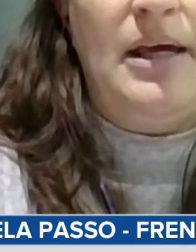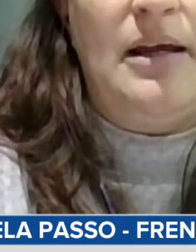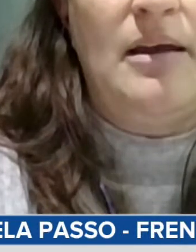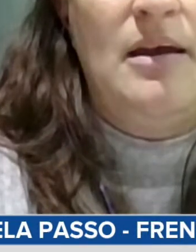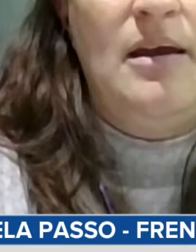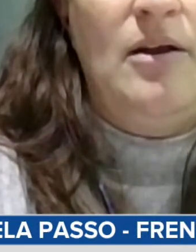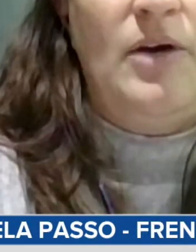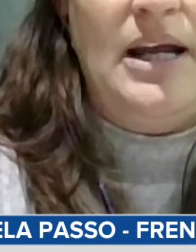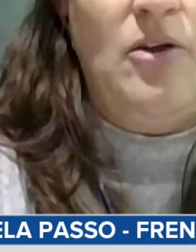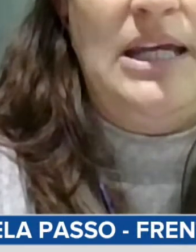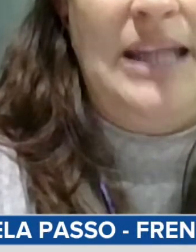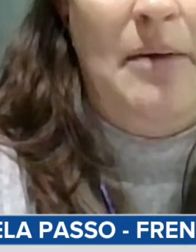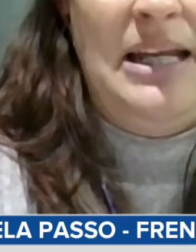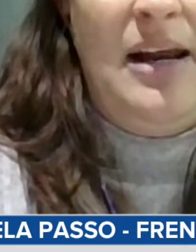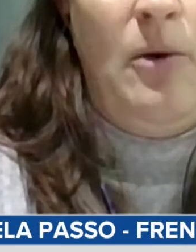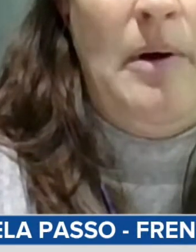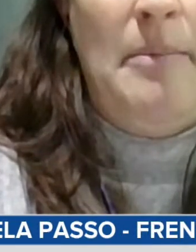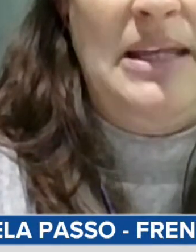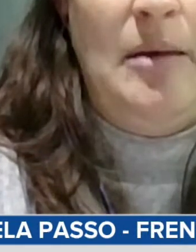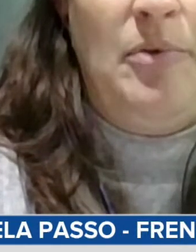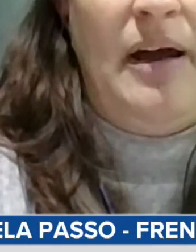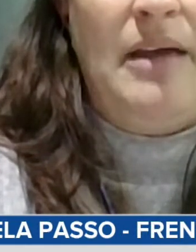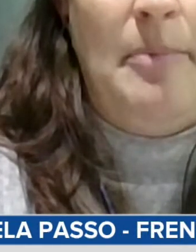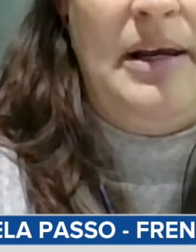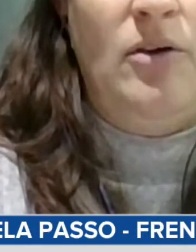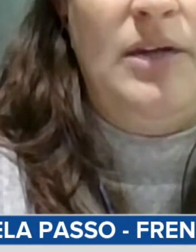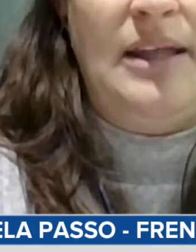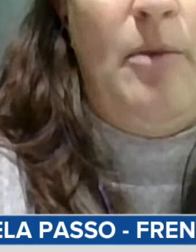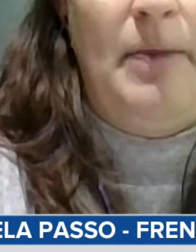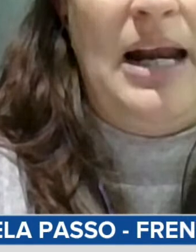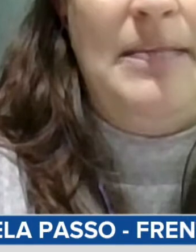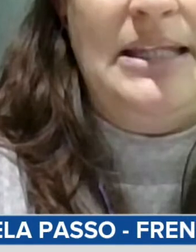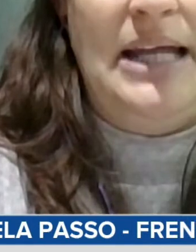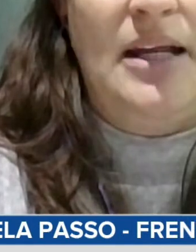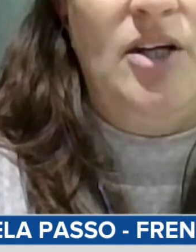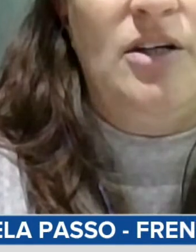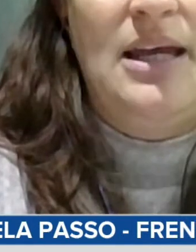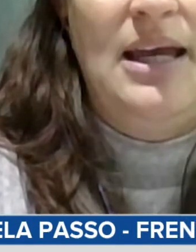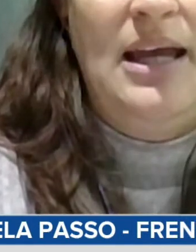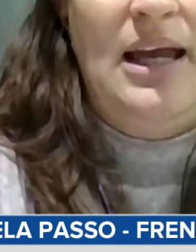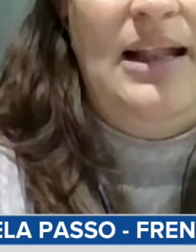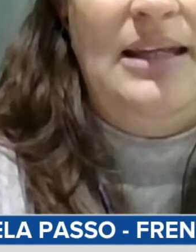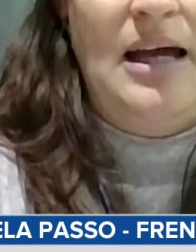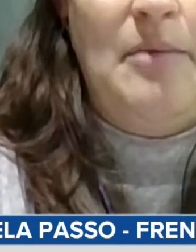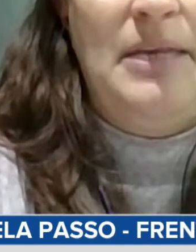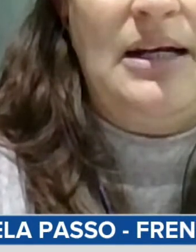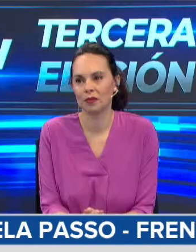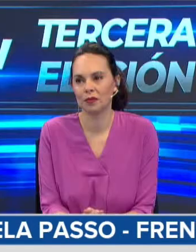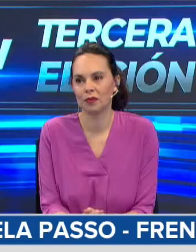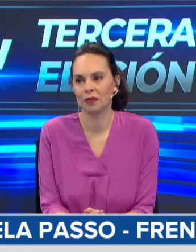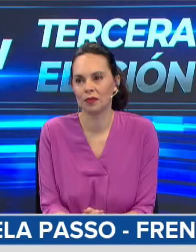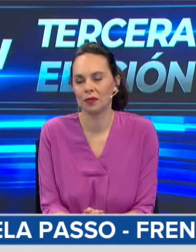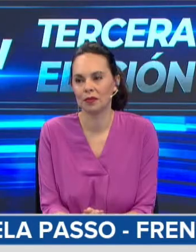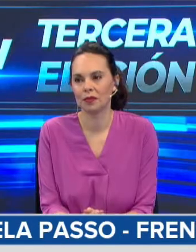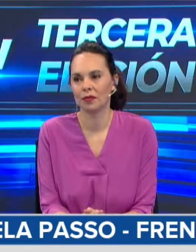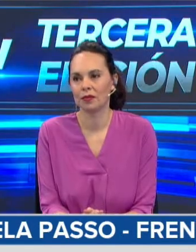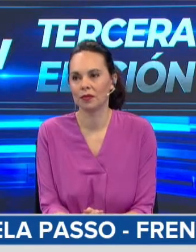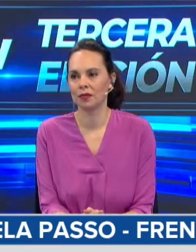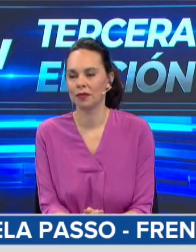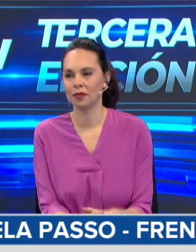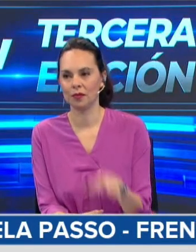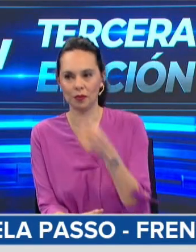después de haber logrado dictaminar nuevamente, porque había perdido estado parlamentario, el dictamen referido